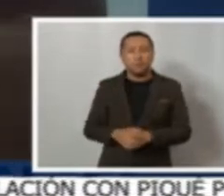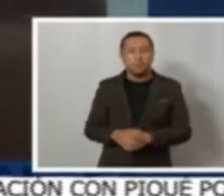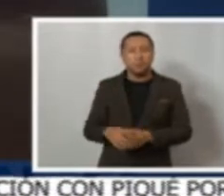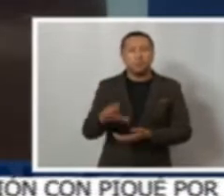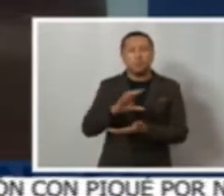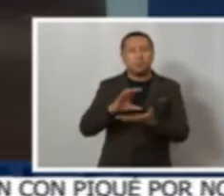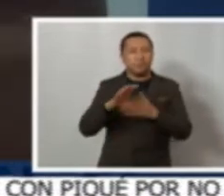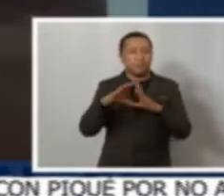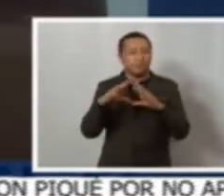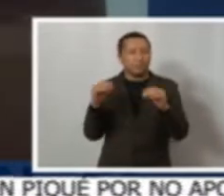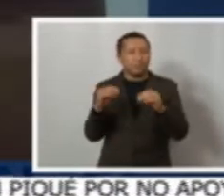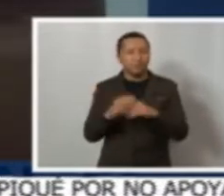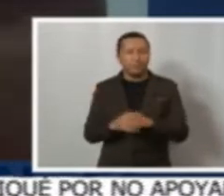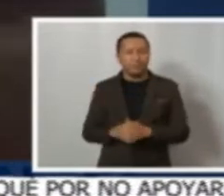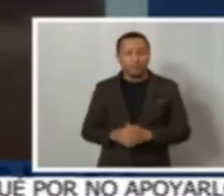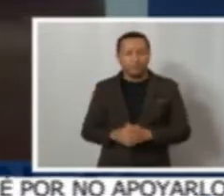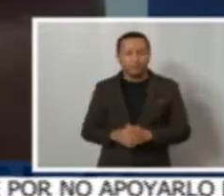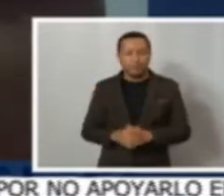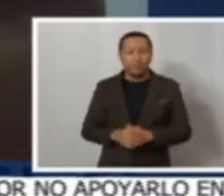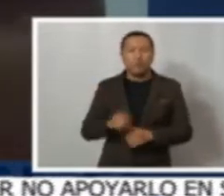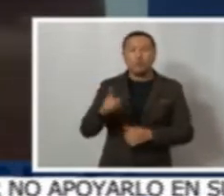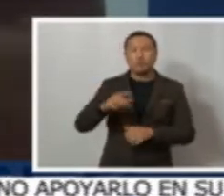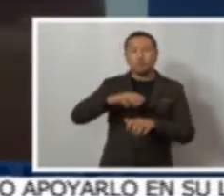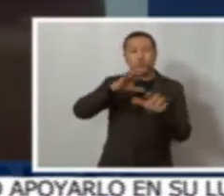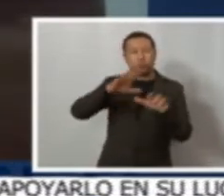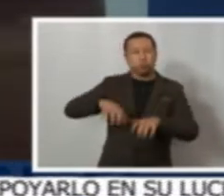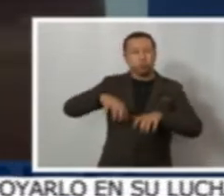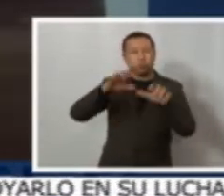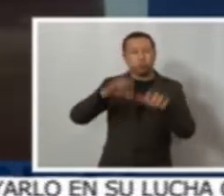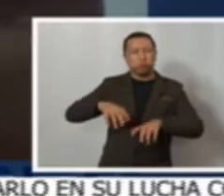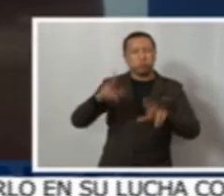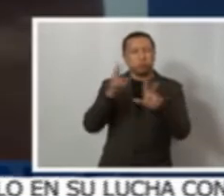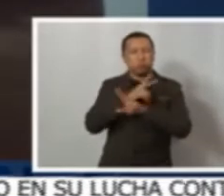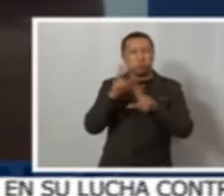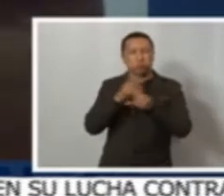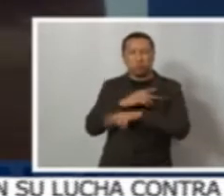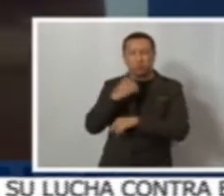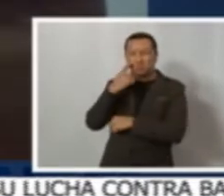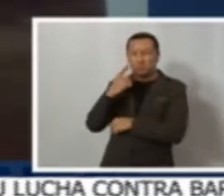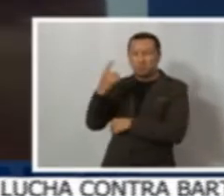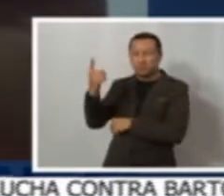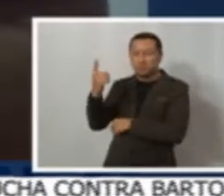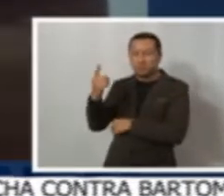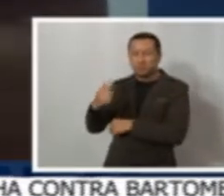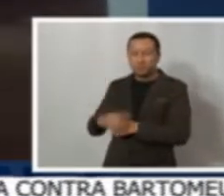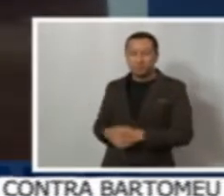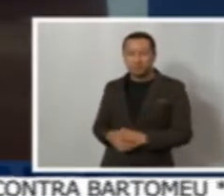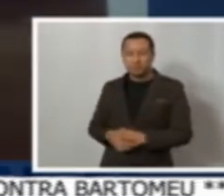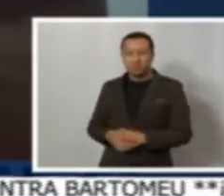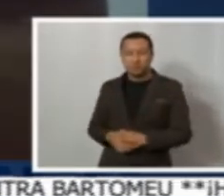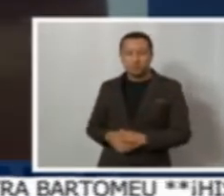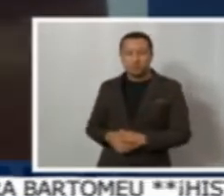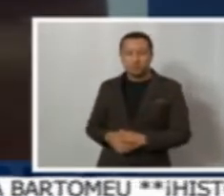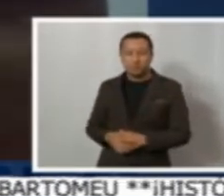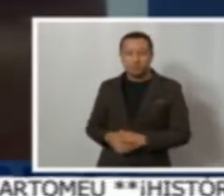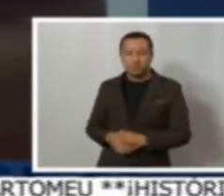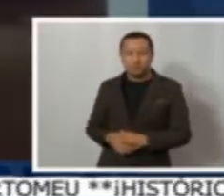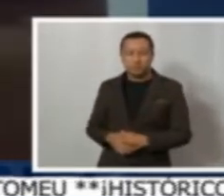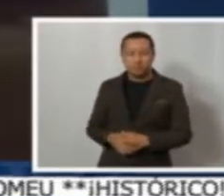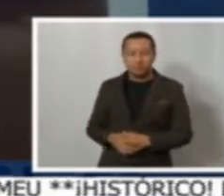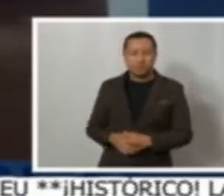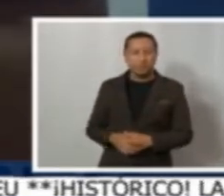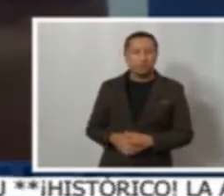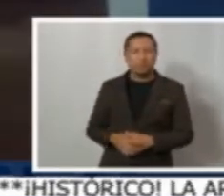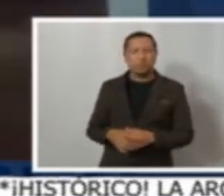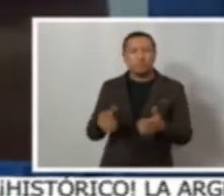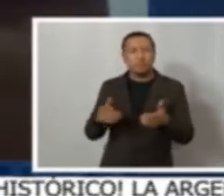Cozumel. Lluvias intensas, como podemos ver, vientos, cualquier cosa que pudiera estar en la calle, aun cuando no